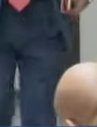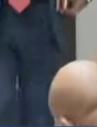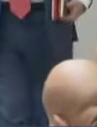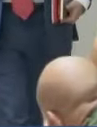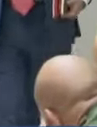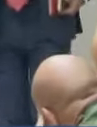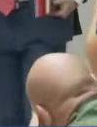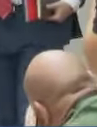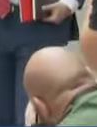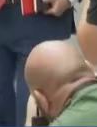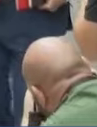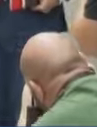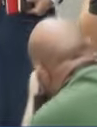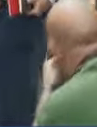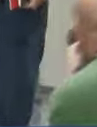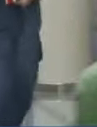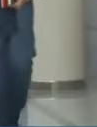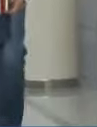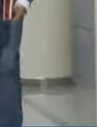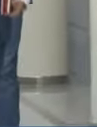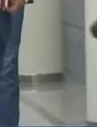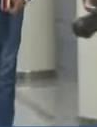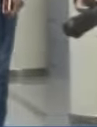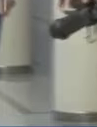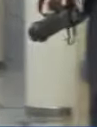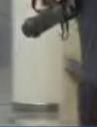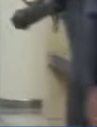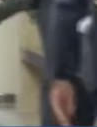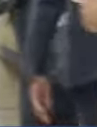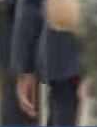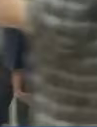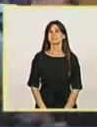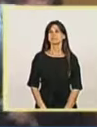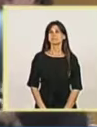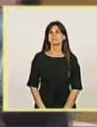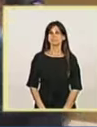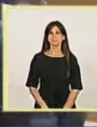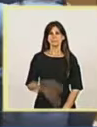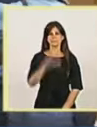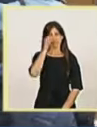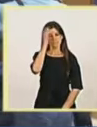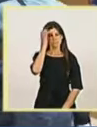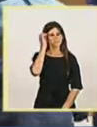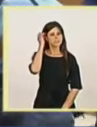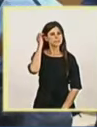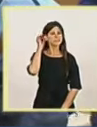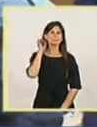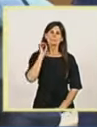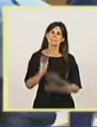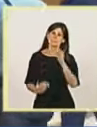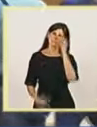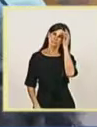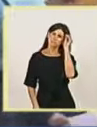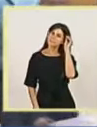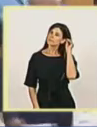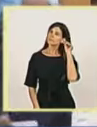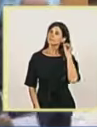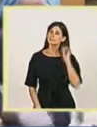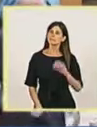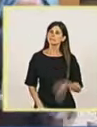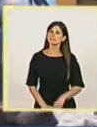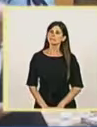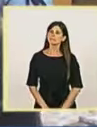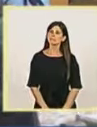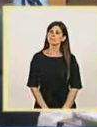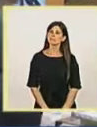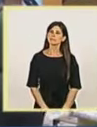yo, el chope de un bocadillo, un chope barato, con poca capacidad para poder desarrollar nuestras políticas, porque vamos a tener menos ingresos.